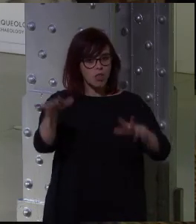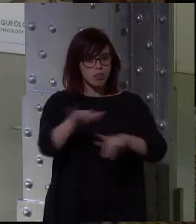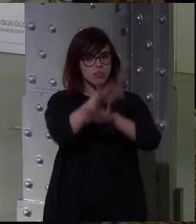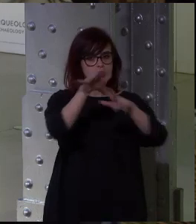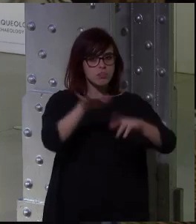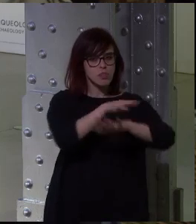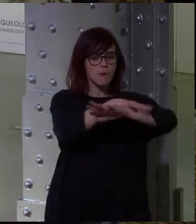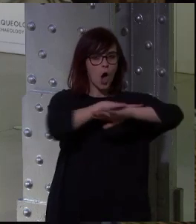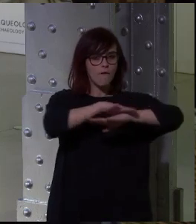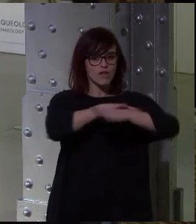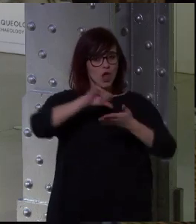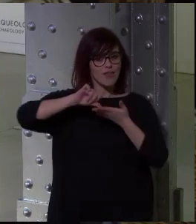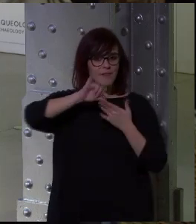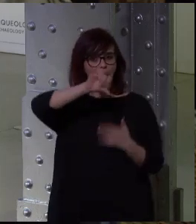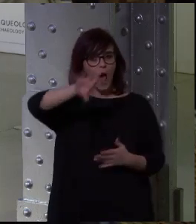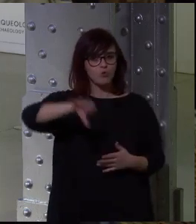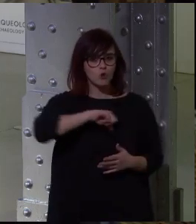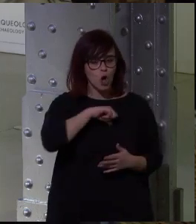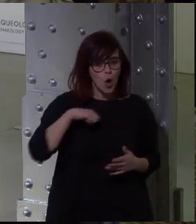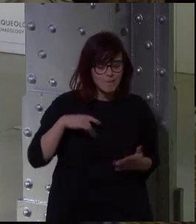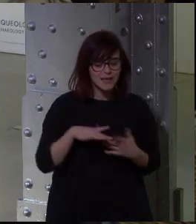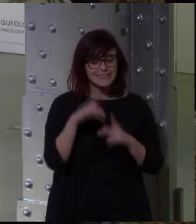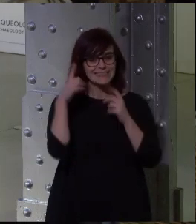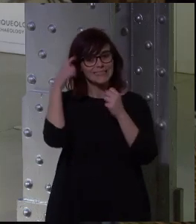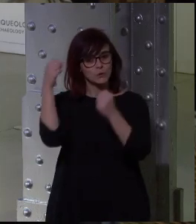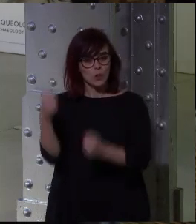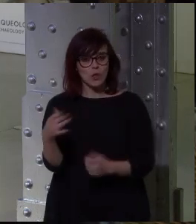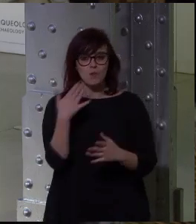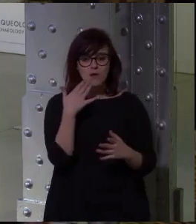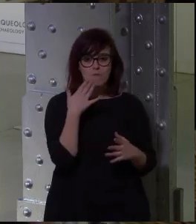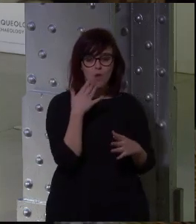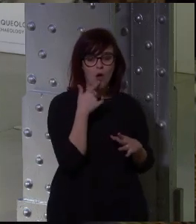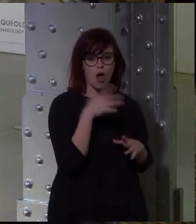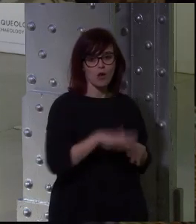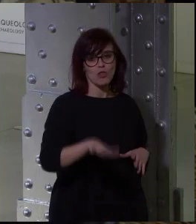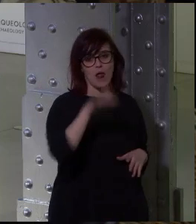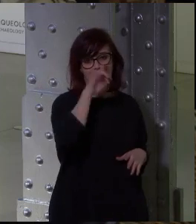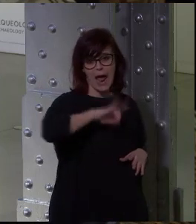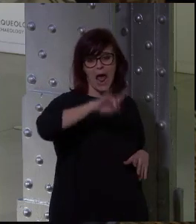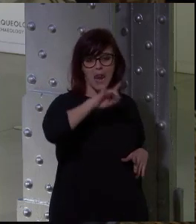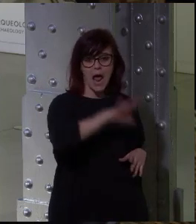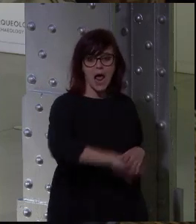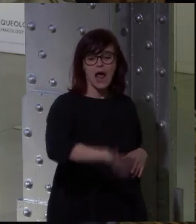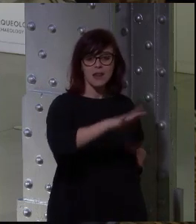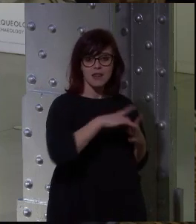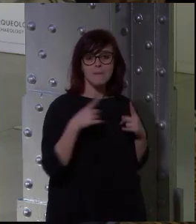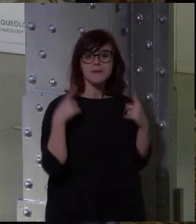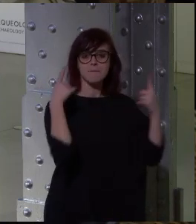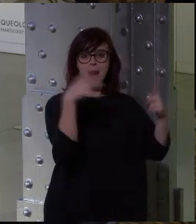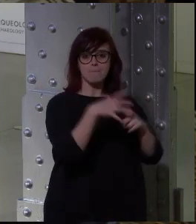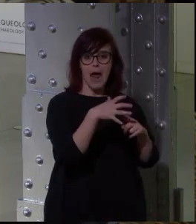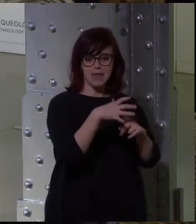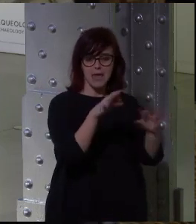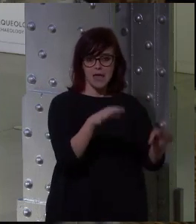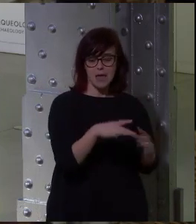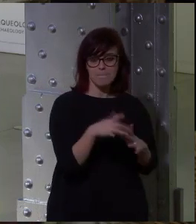los gobiernos central, autonómico y las instituciones canarias para que salga adelante el primer parque